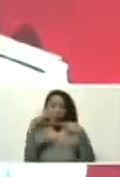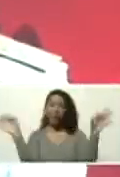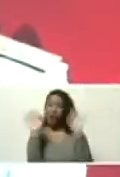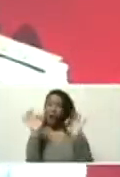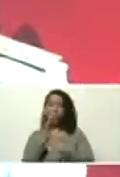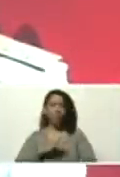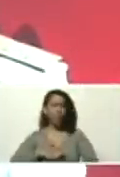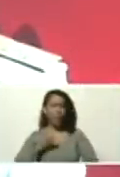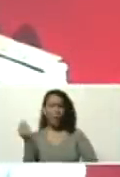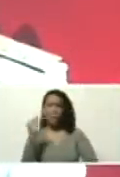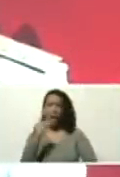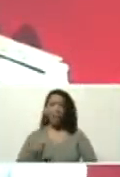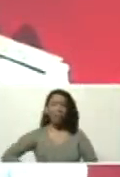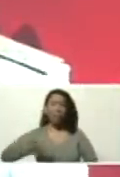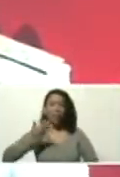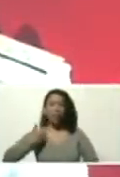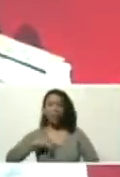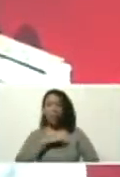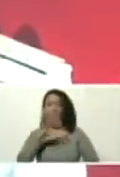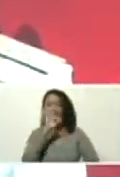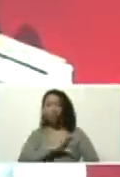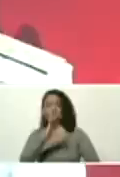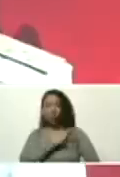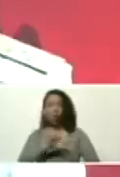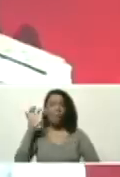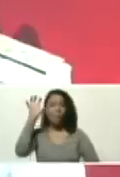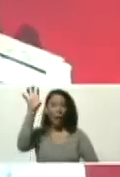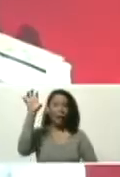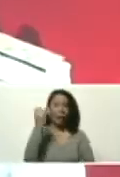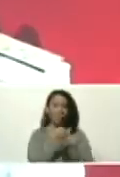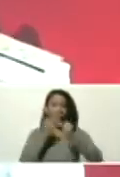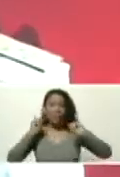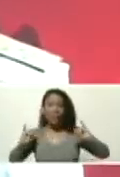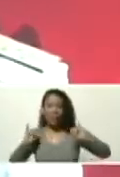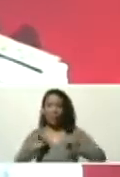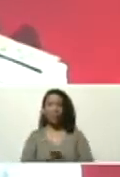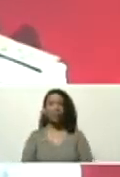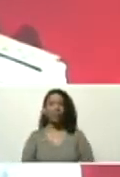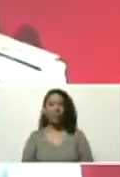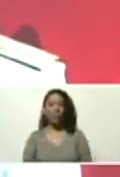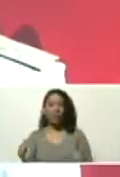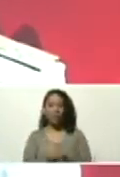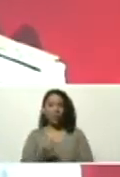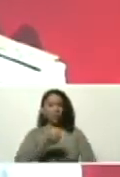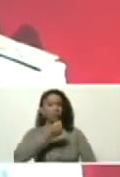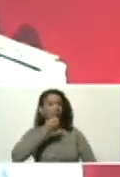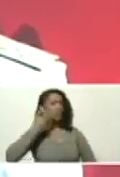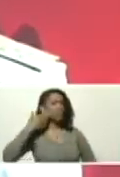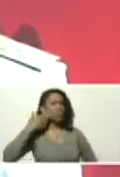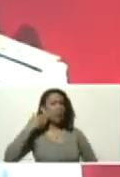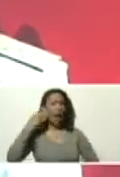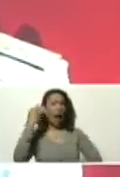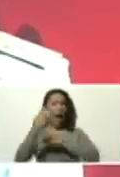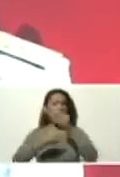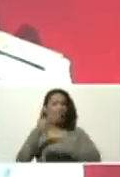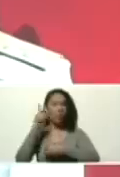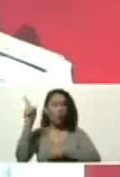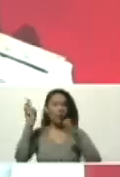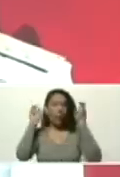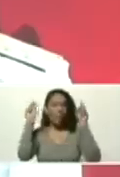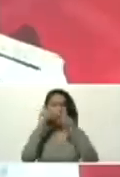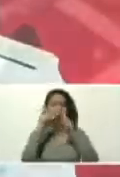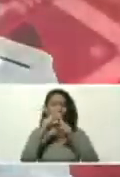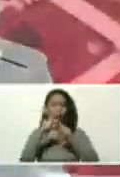ser más valioso que nuestra soberanía e independencia, y que con orgullo pregonamos aquella frase que el